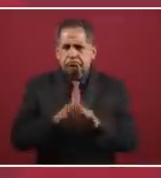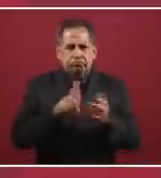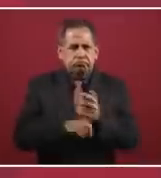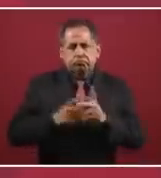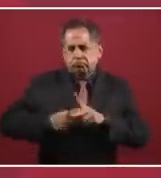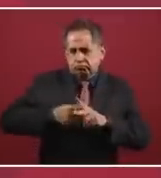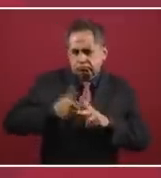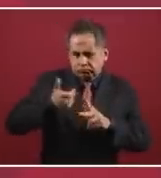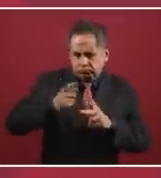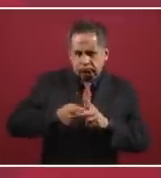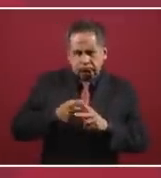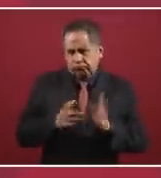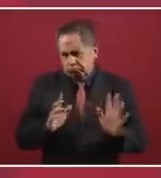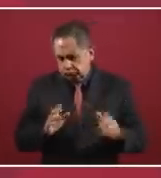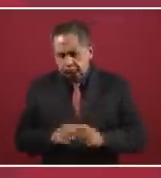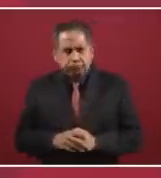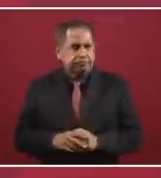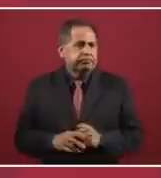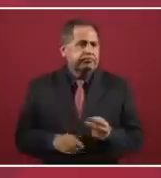tarifa,